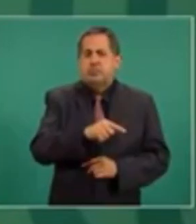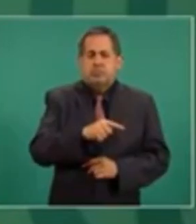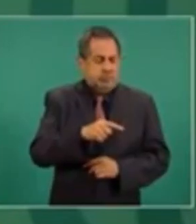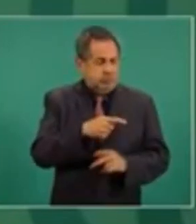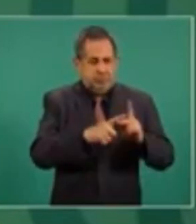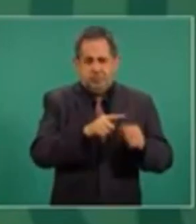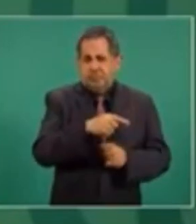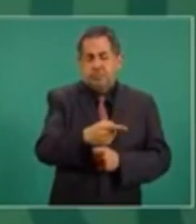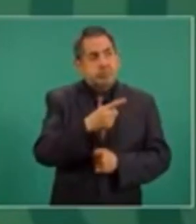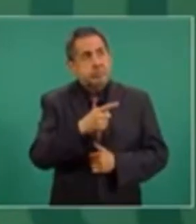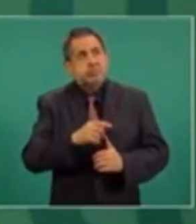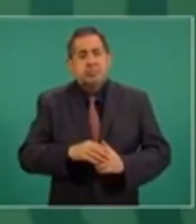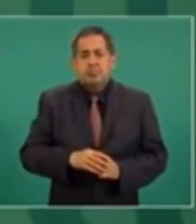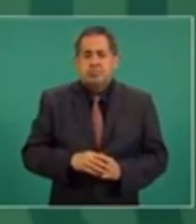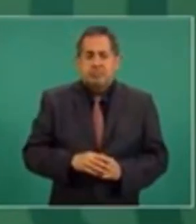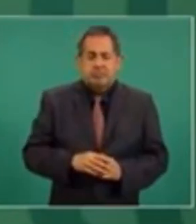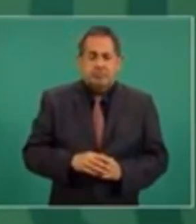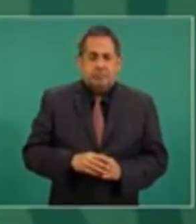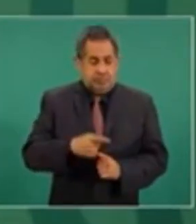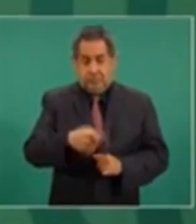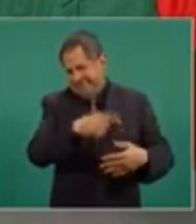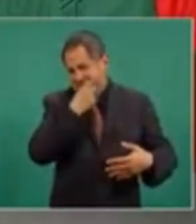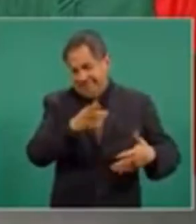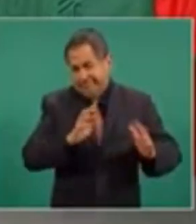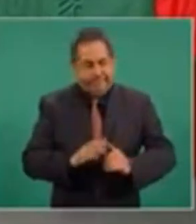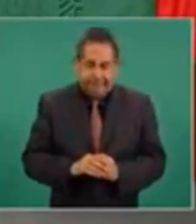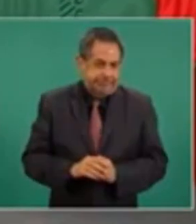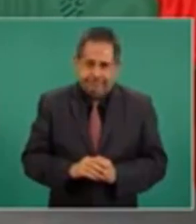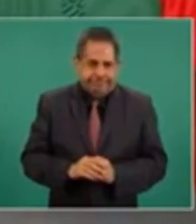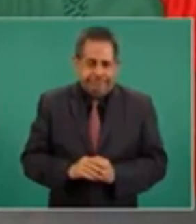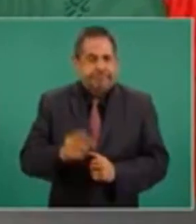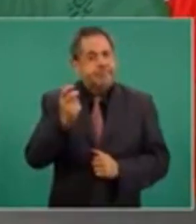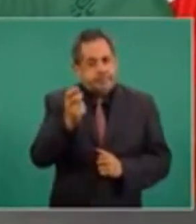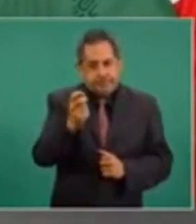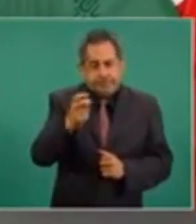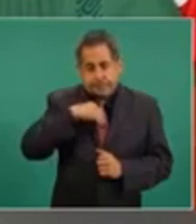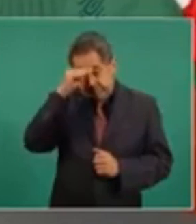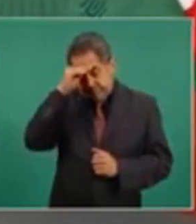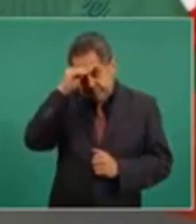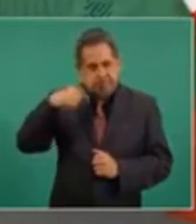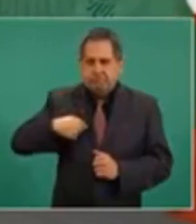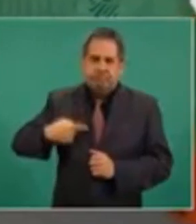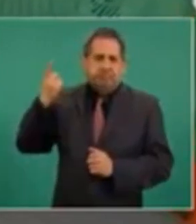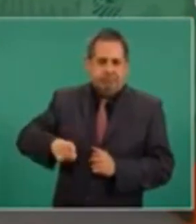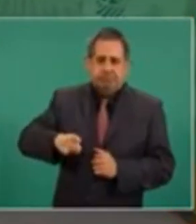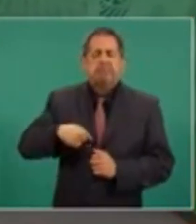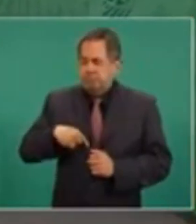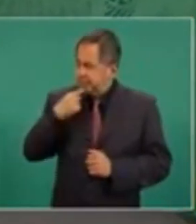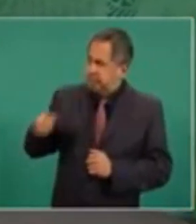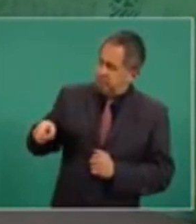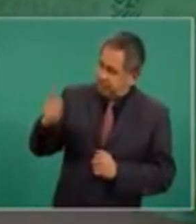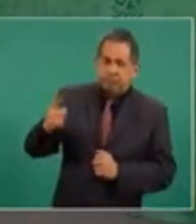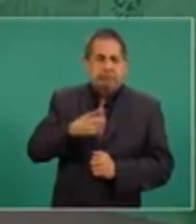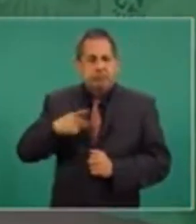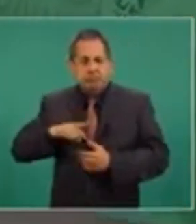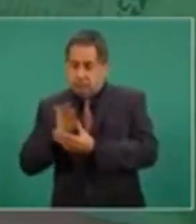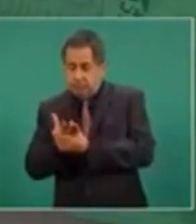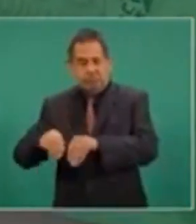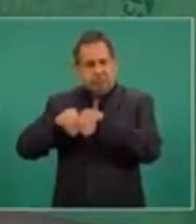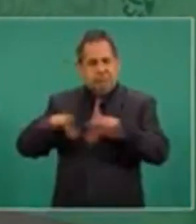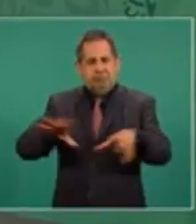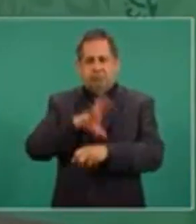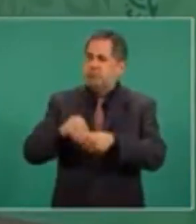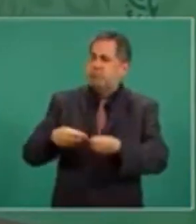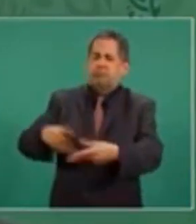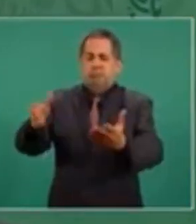en funcionamiento esta semana. Entonces, de ahí que di la instrucción de que se diera a conocer